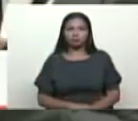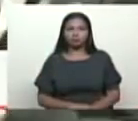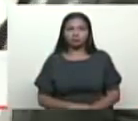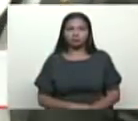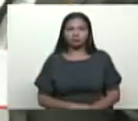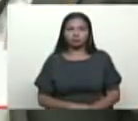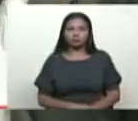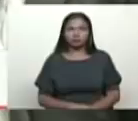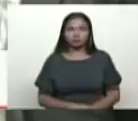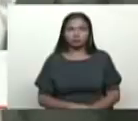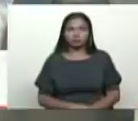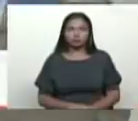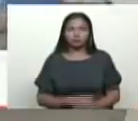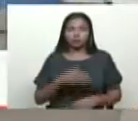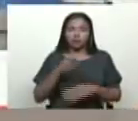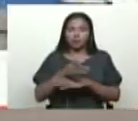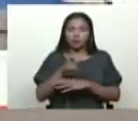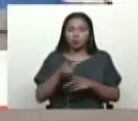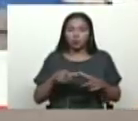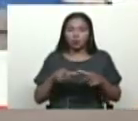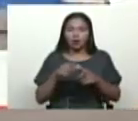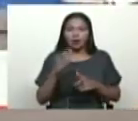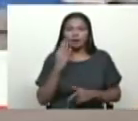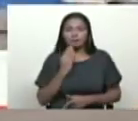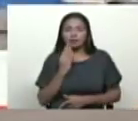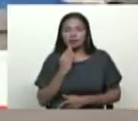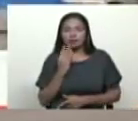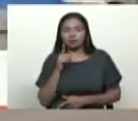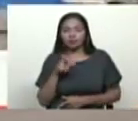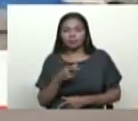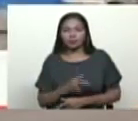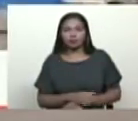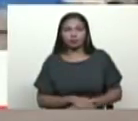Y veamos experiencias.